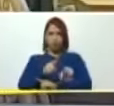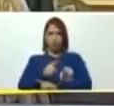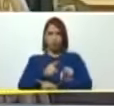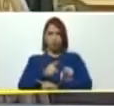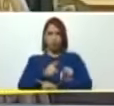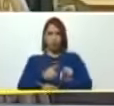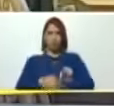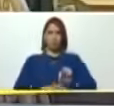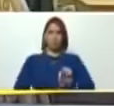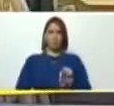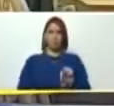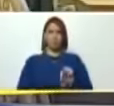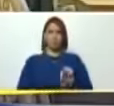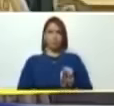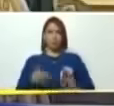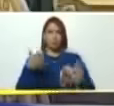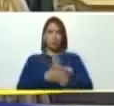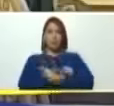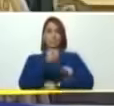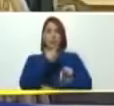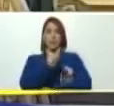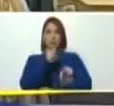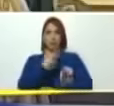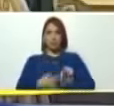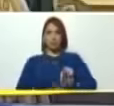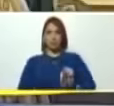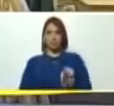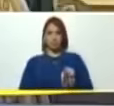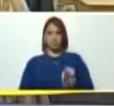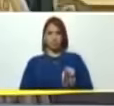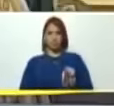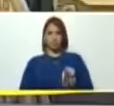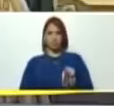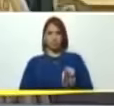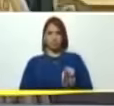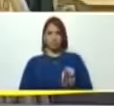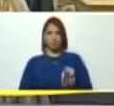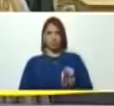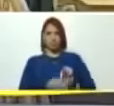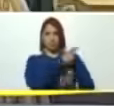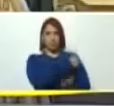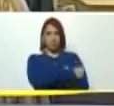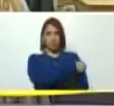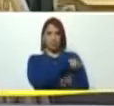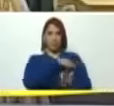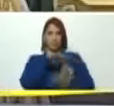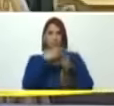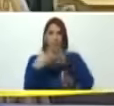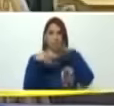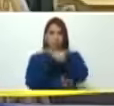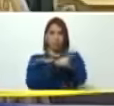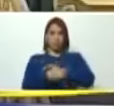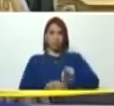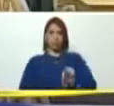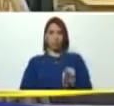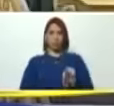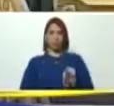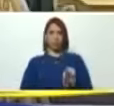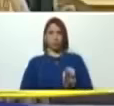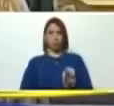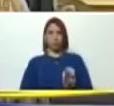hizo sobre medicinas del consultorio Barrio Adentro. Y la cosa